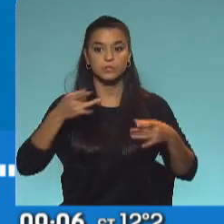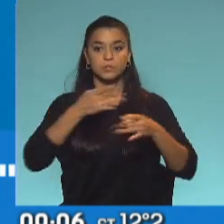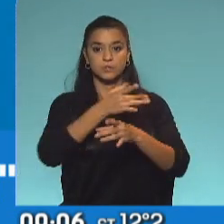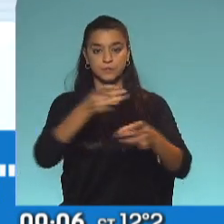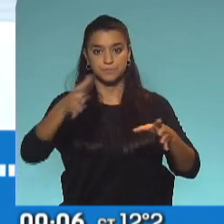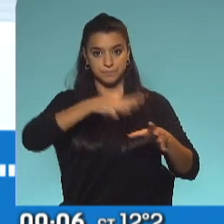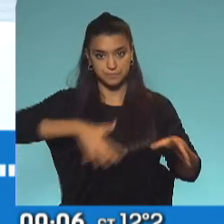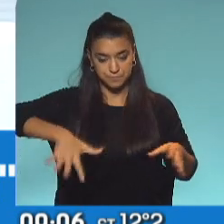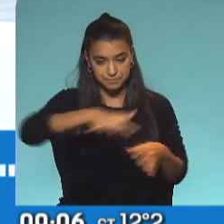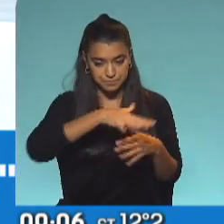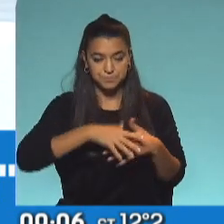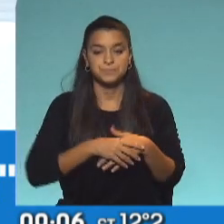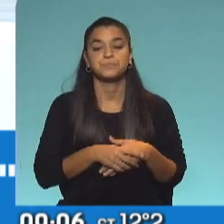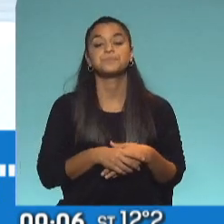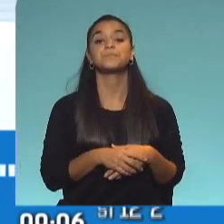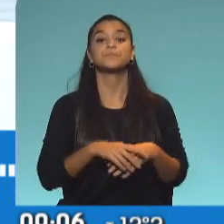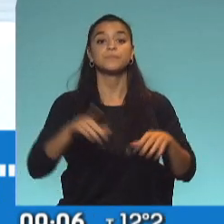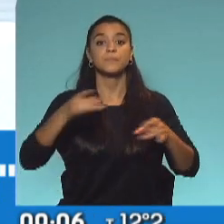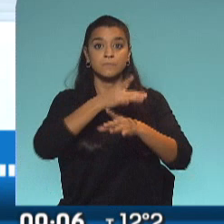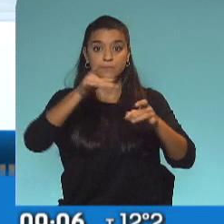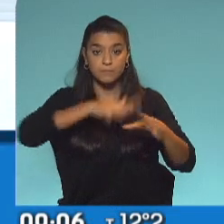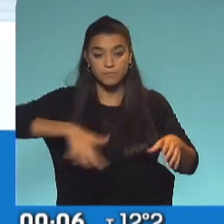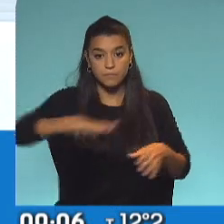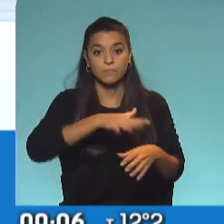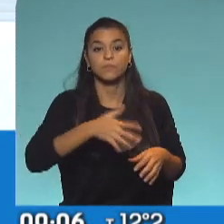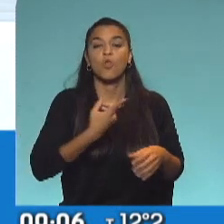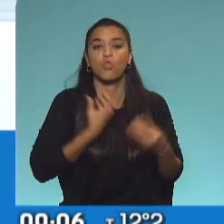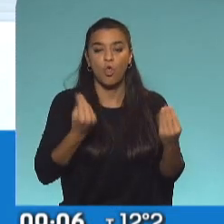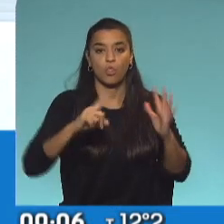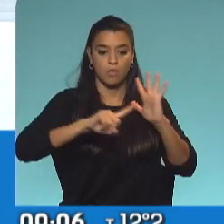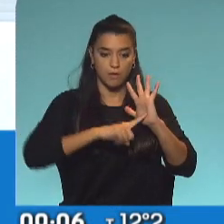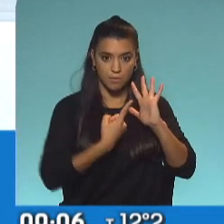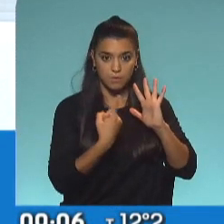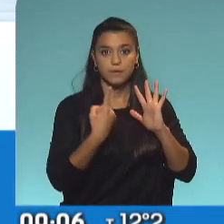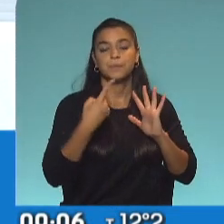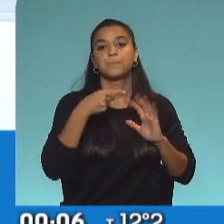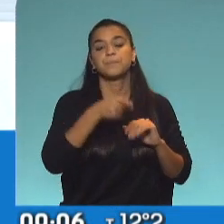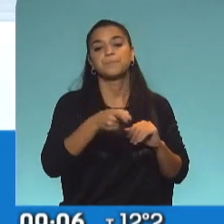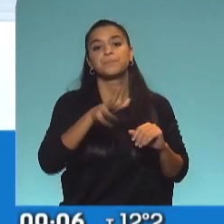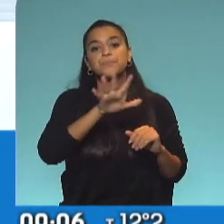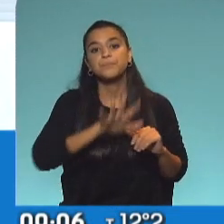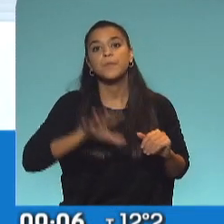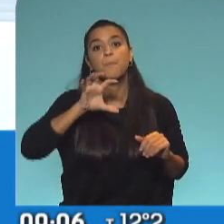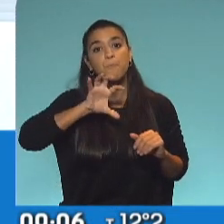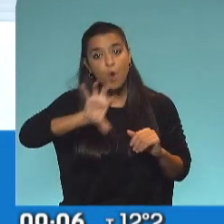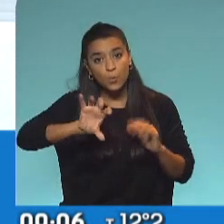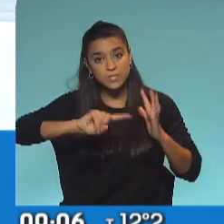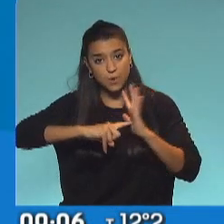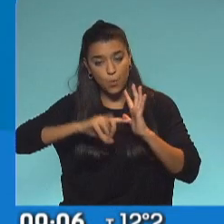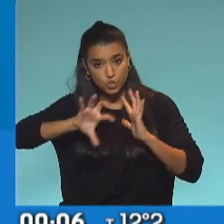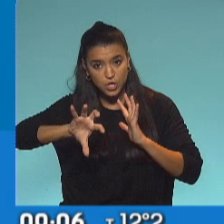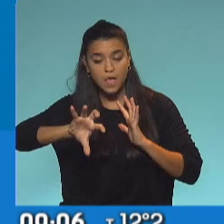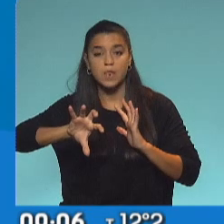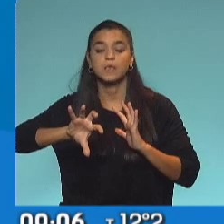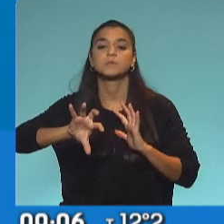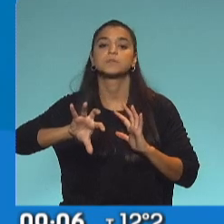comunitaria la transmisión comunitaria la observamos en la ciudad autónoma aires en el territorio de la provincia de buenos aires-